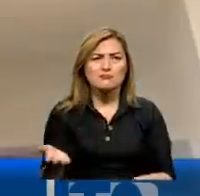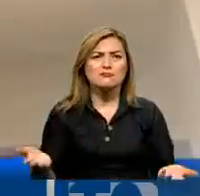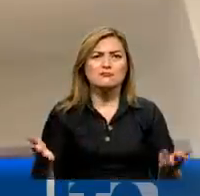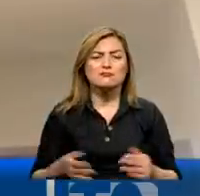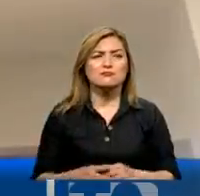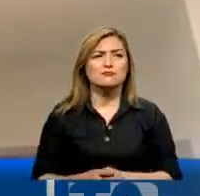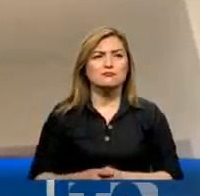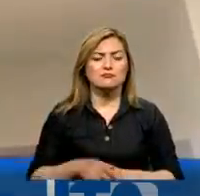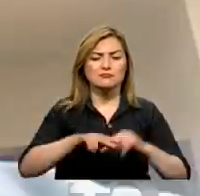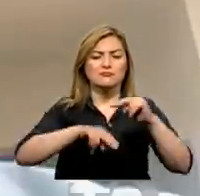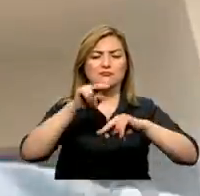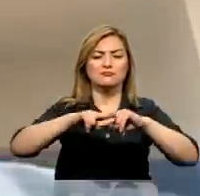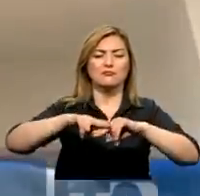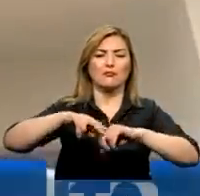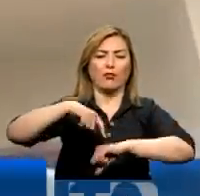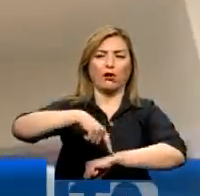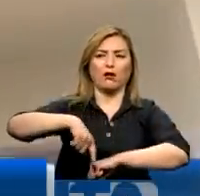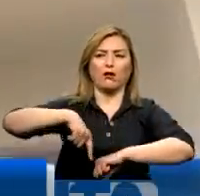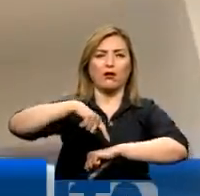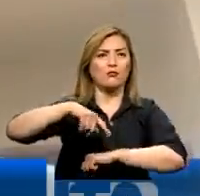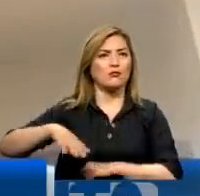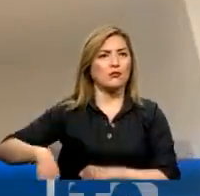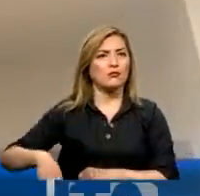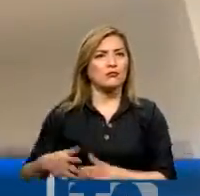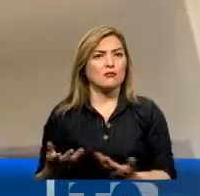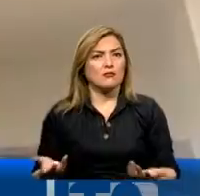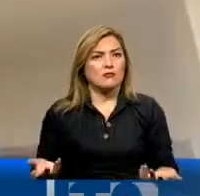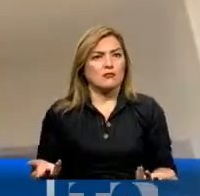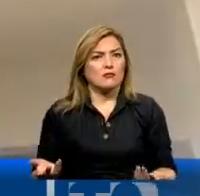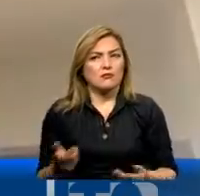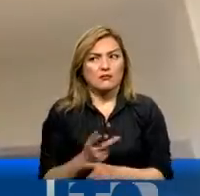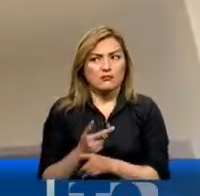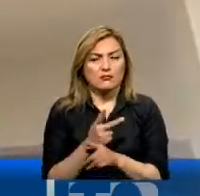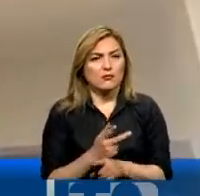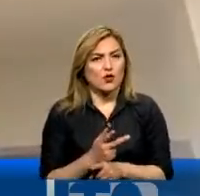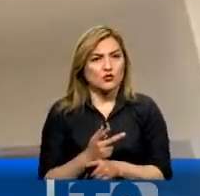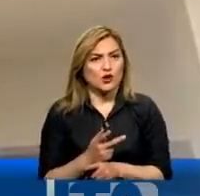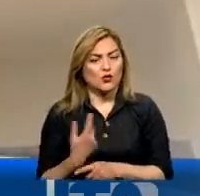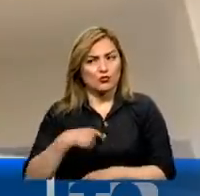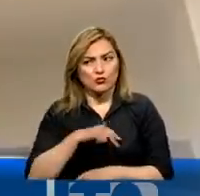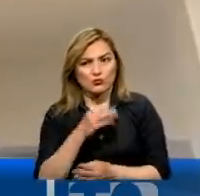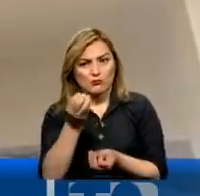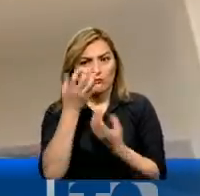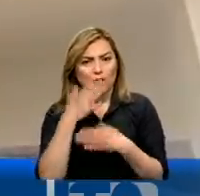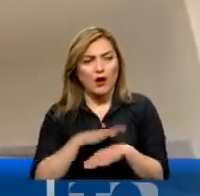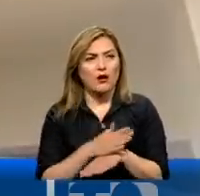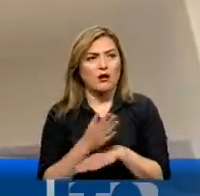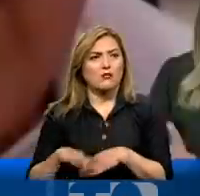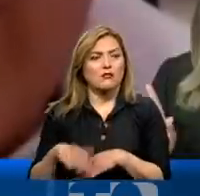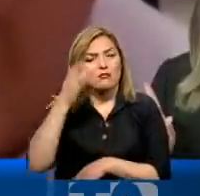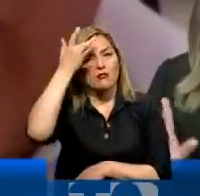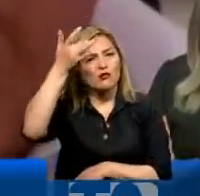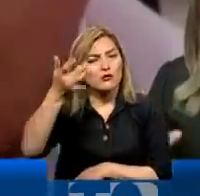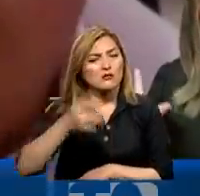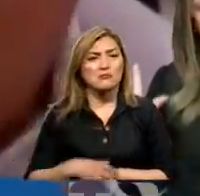consejo. La construcción tiene demoras y no se ha reportado al consejo metropolitano cuáles son las causantes de estas